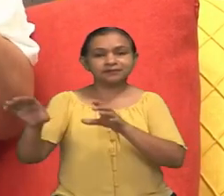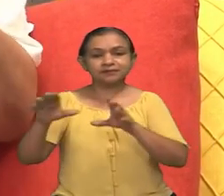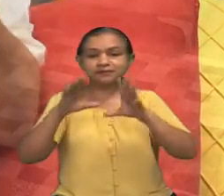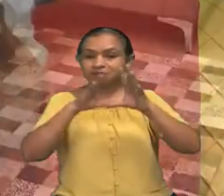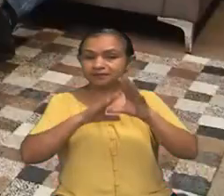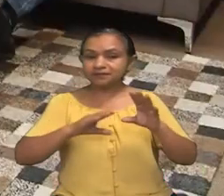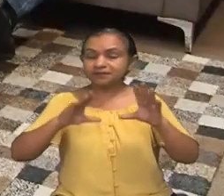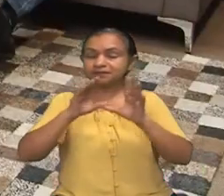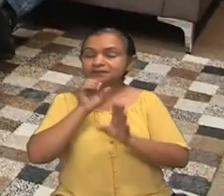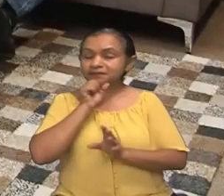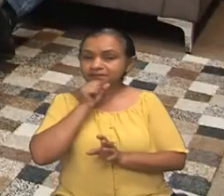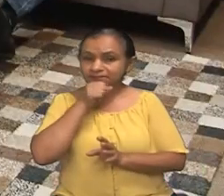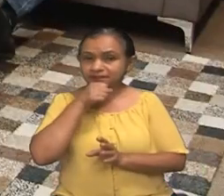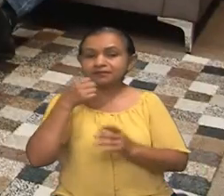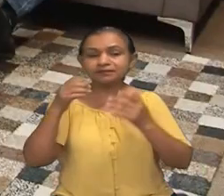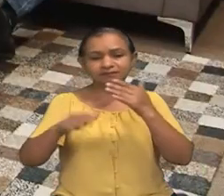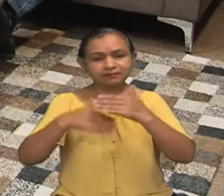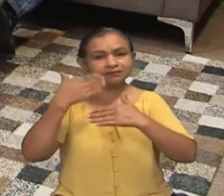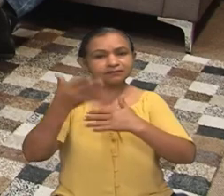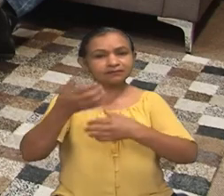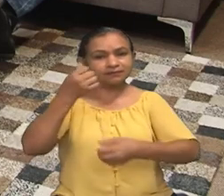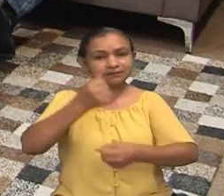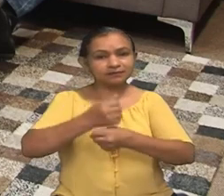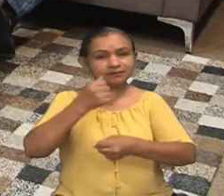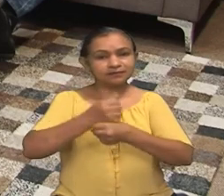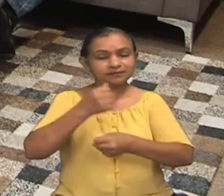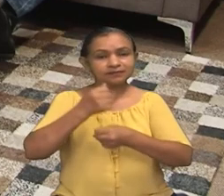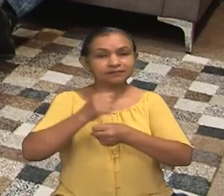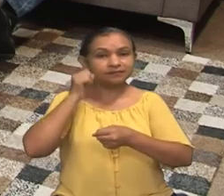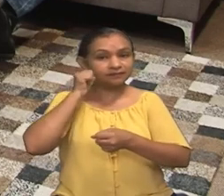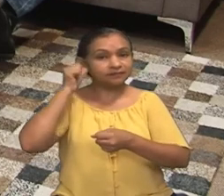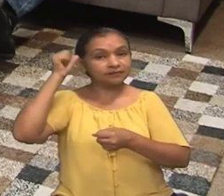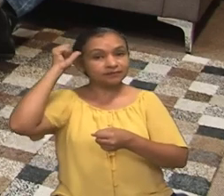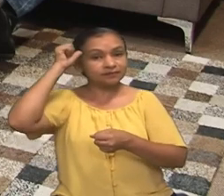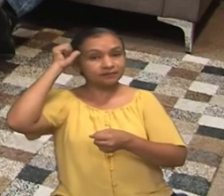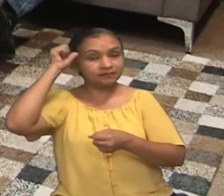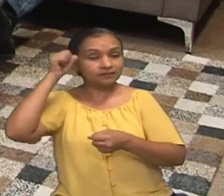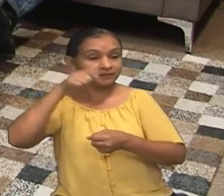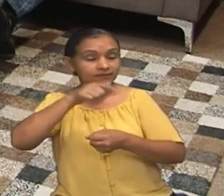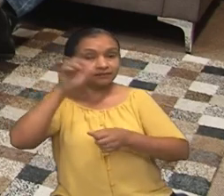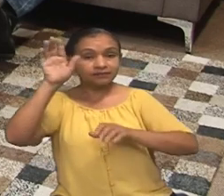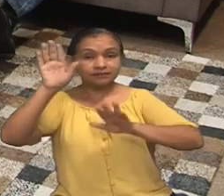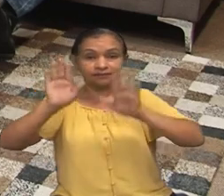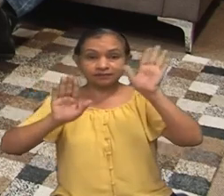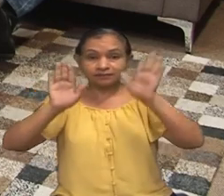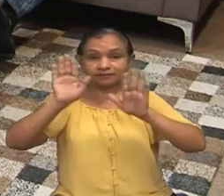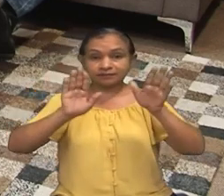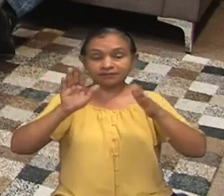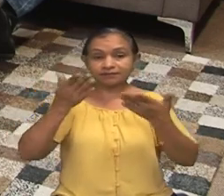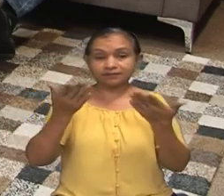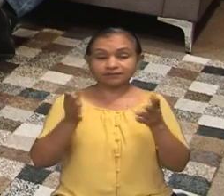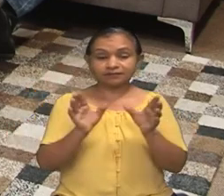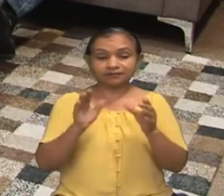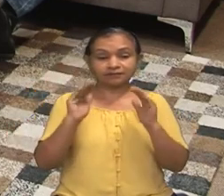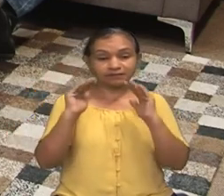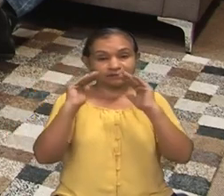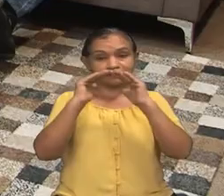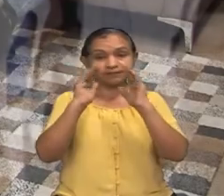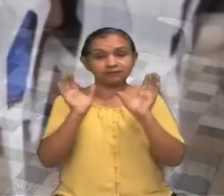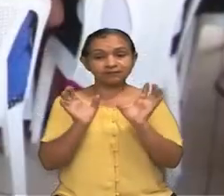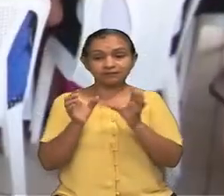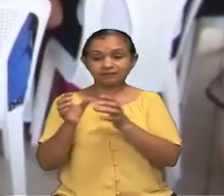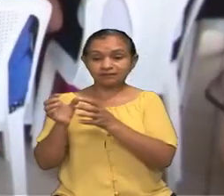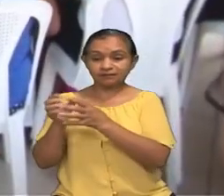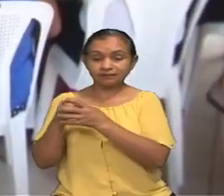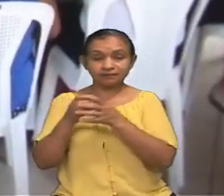y luego vamos a trabajar que estos adultos mayores que participan con nosotros en las casas club, vamos